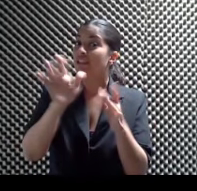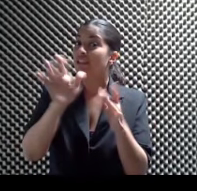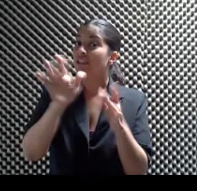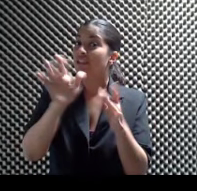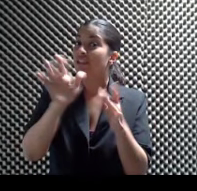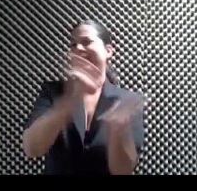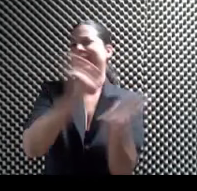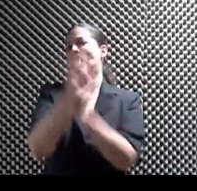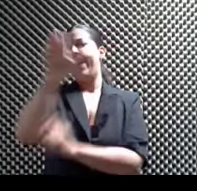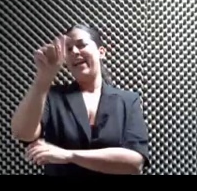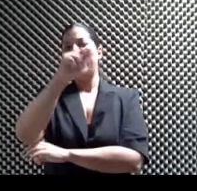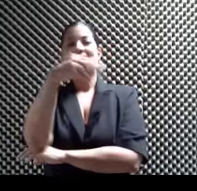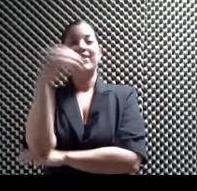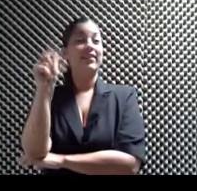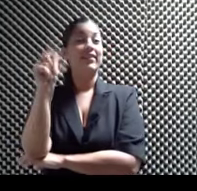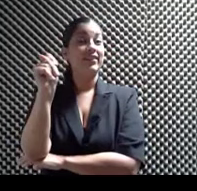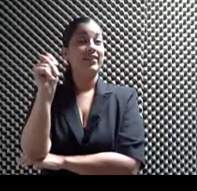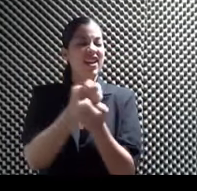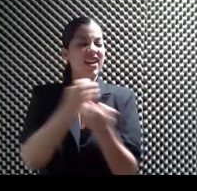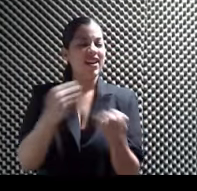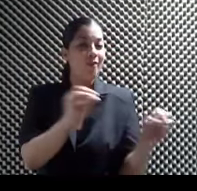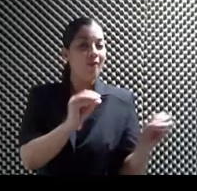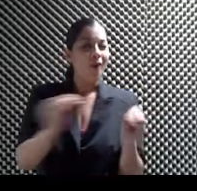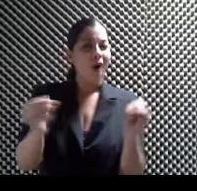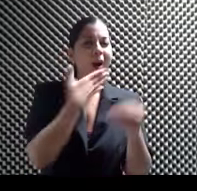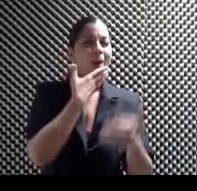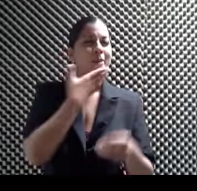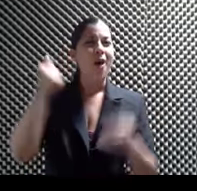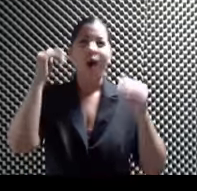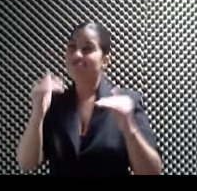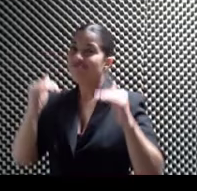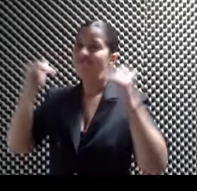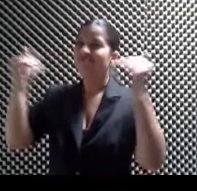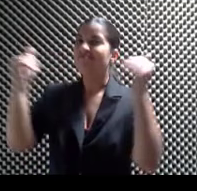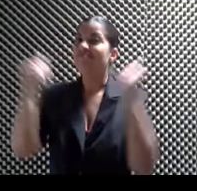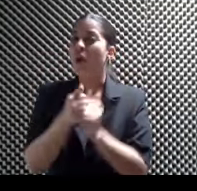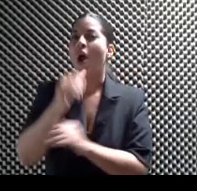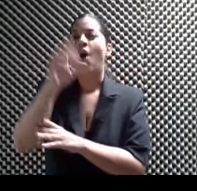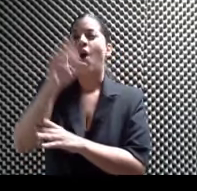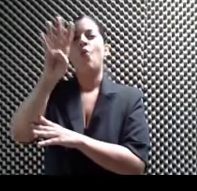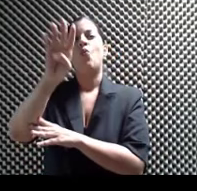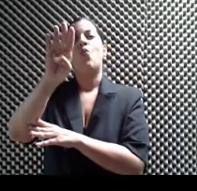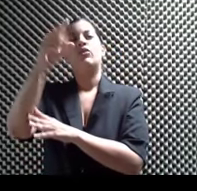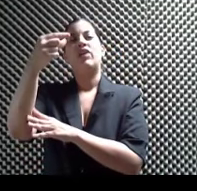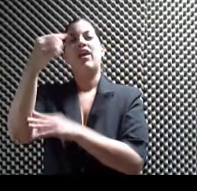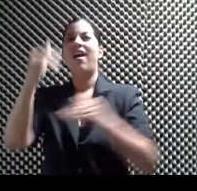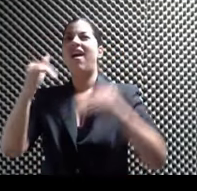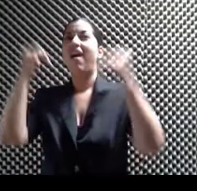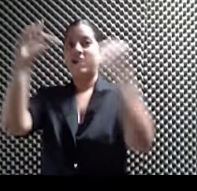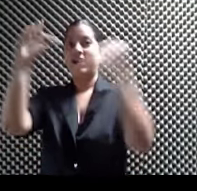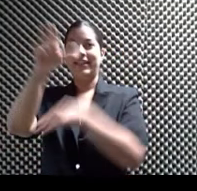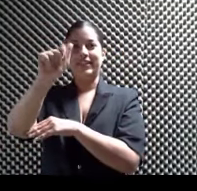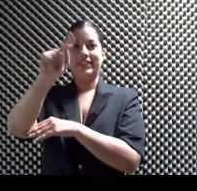Cambia AT&T Tu equipo móvil Corre mejor Y hace más En la red 4G Más avanzada AT&T